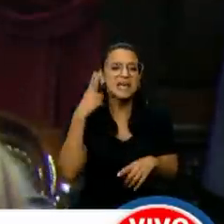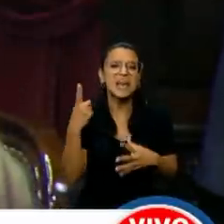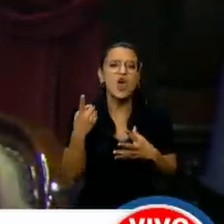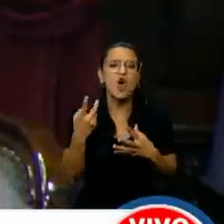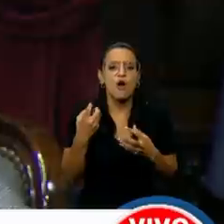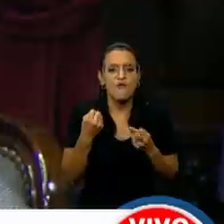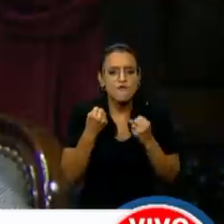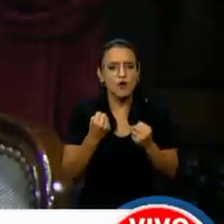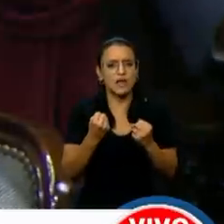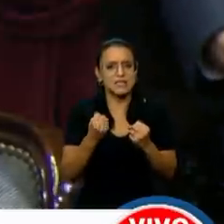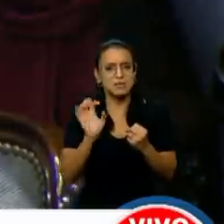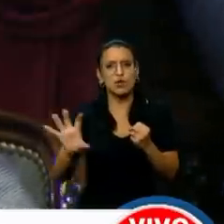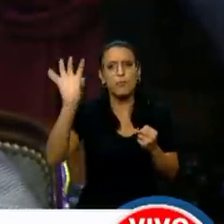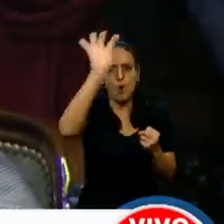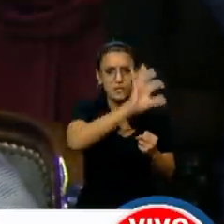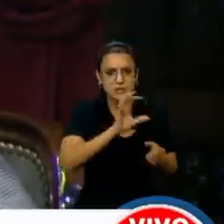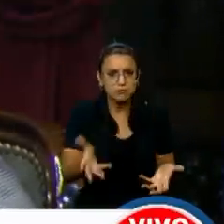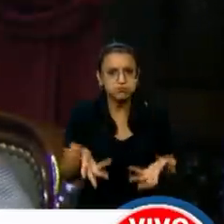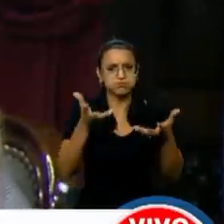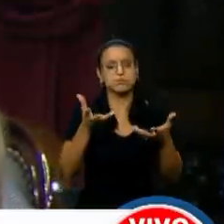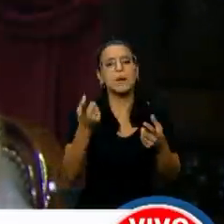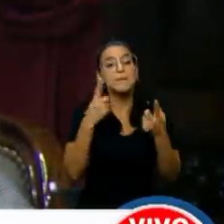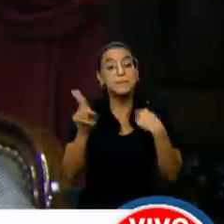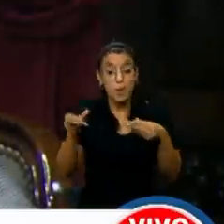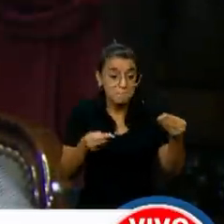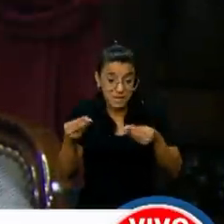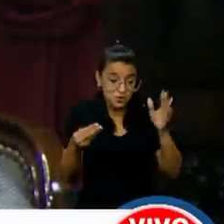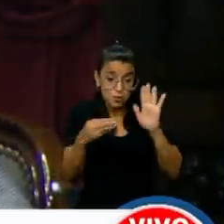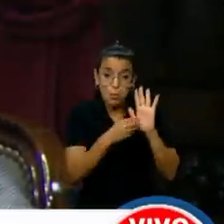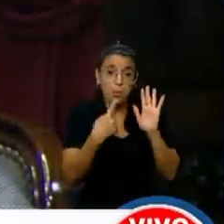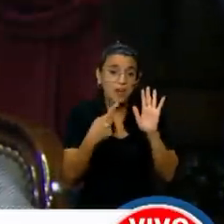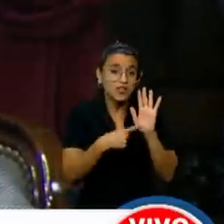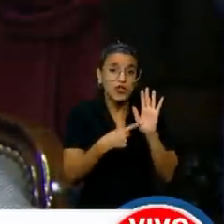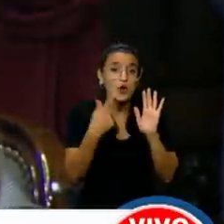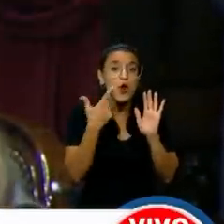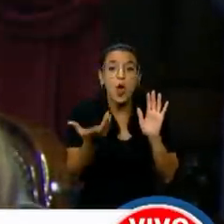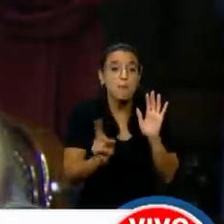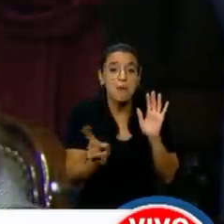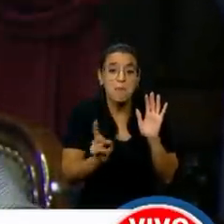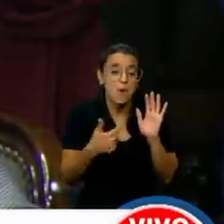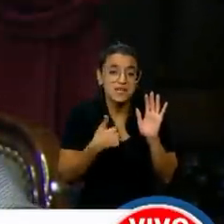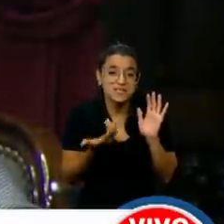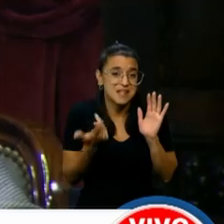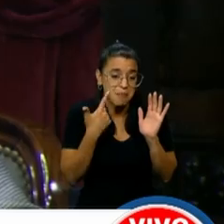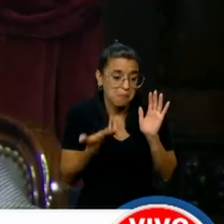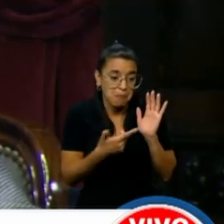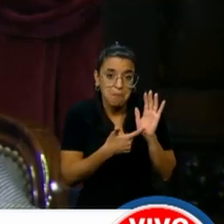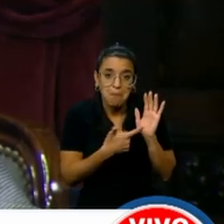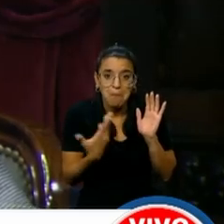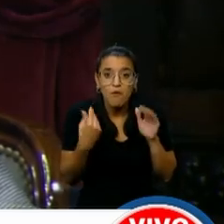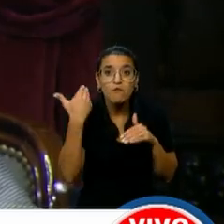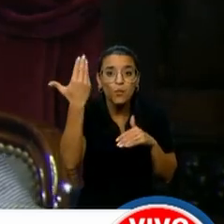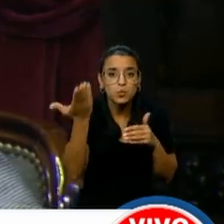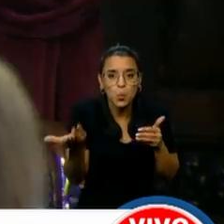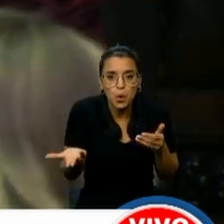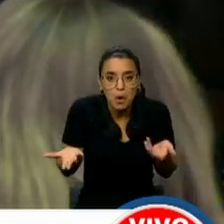de la provincia pero en este presupuesto no me deja nada reflejado a esa esa mirada a ese futuro